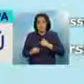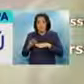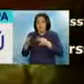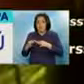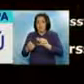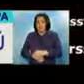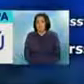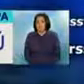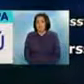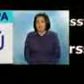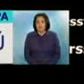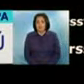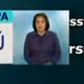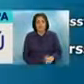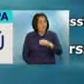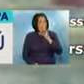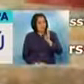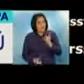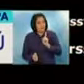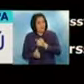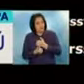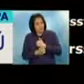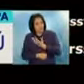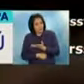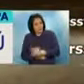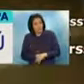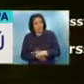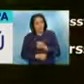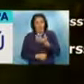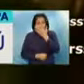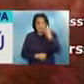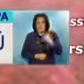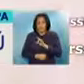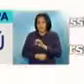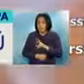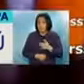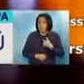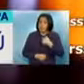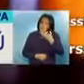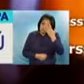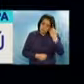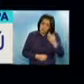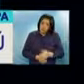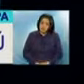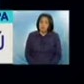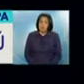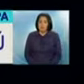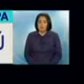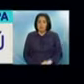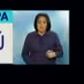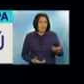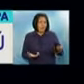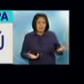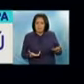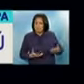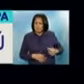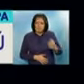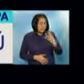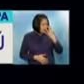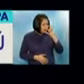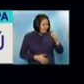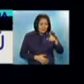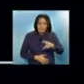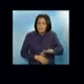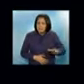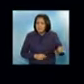familia! Jamás te olvidaremos, Dory. Pero ¿y si yo te olvido? Hay una novedad que nos llama mucho la atención. Los